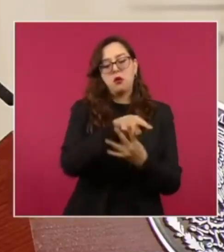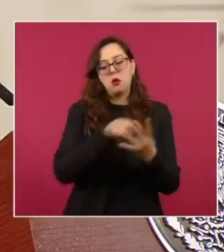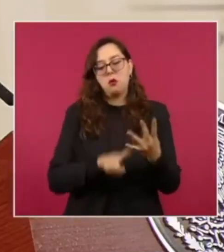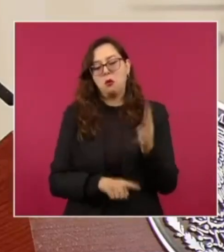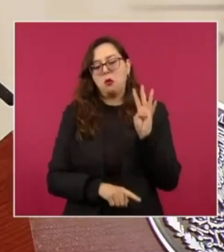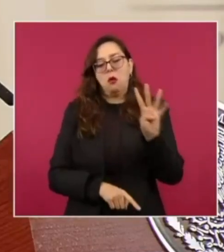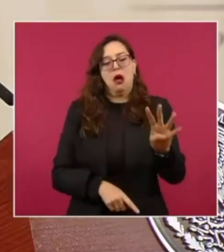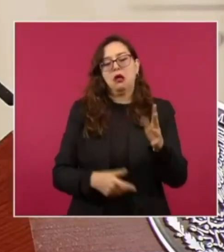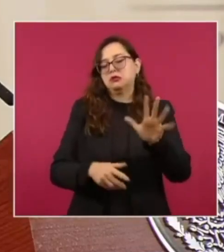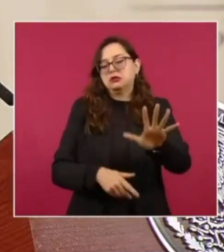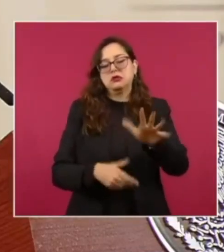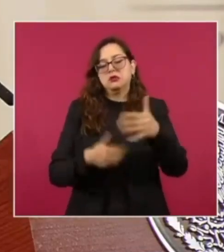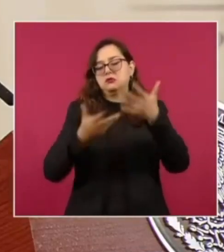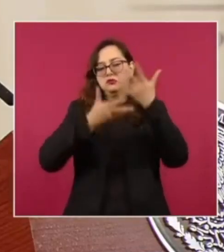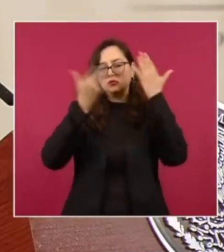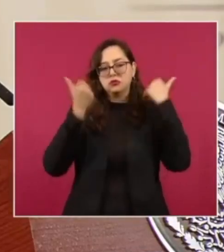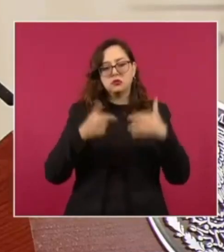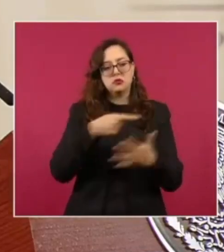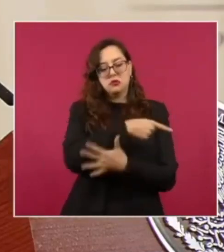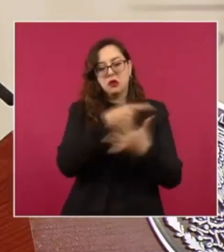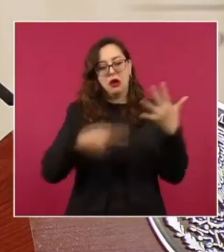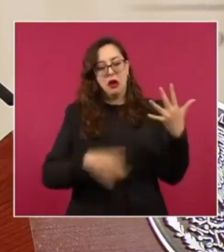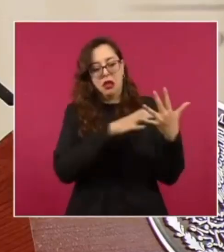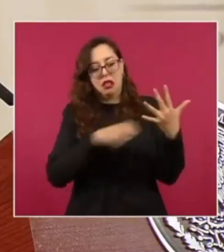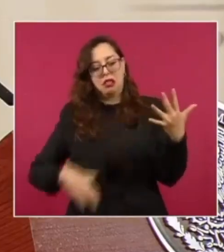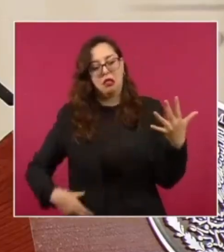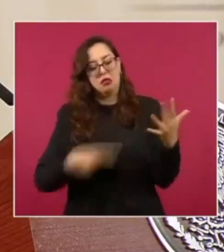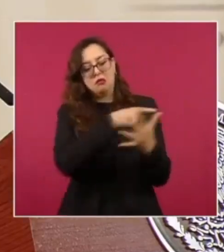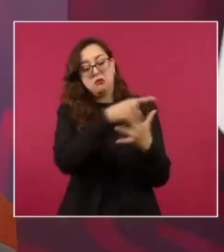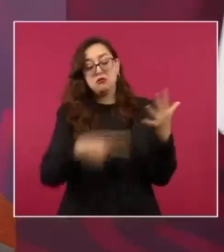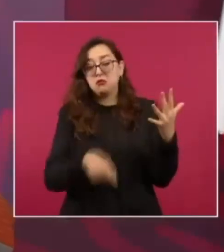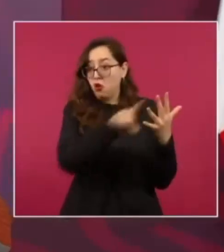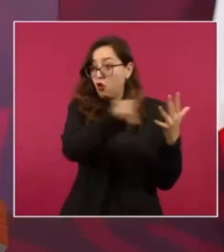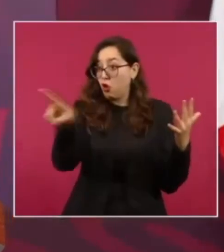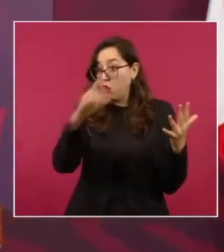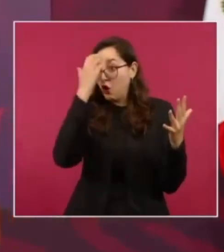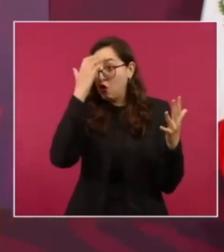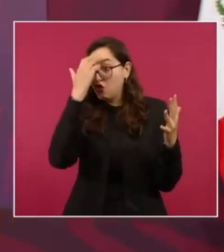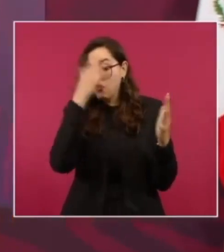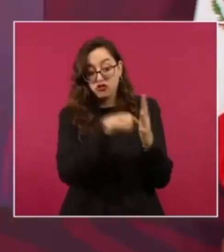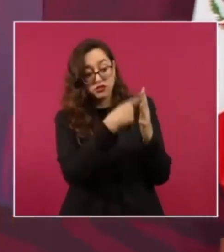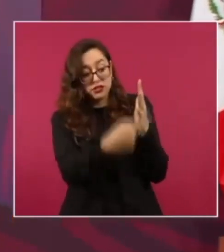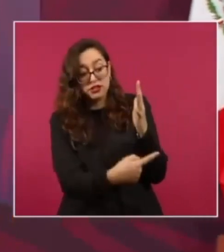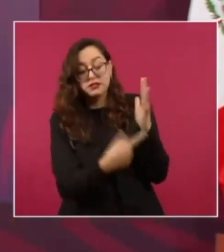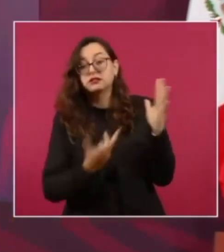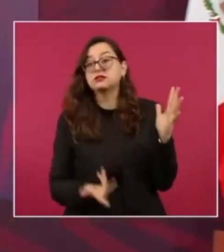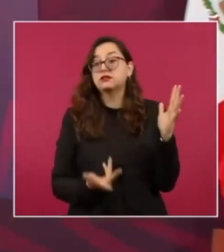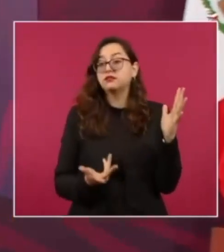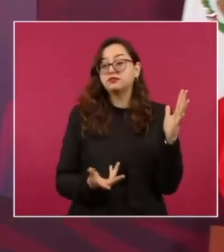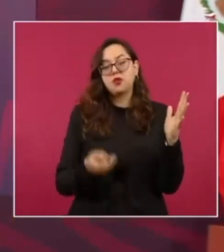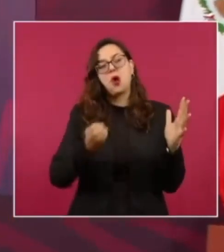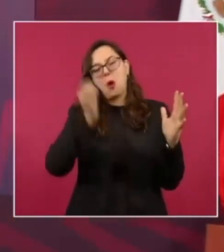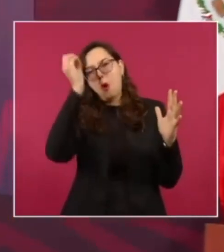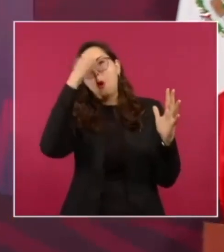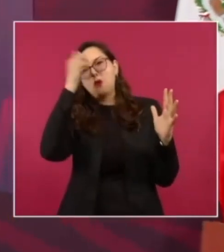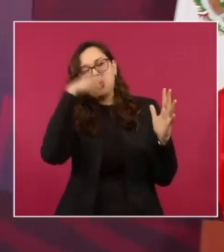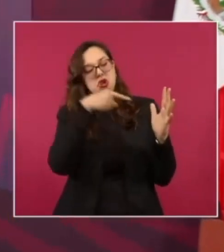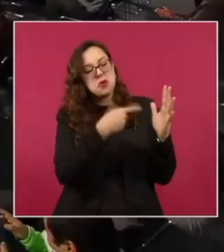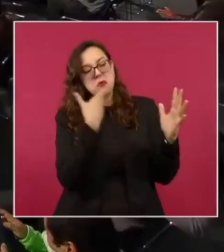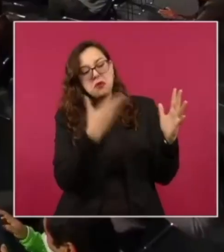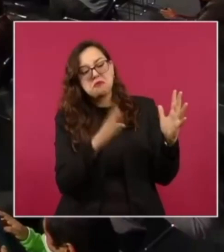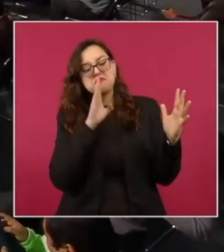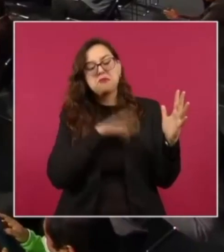posibles candidatos, qué opinión tienen de ellos, si son honestos,